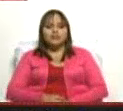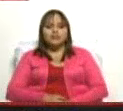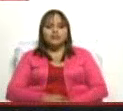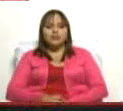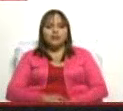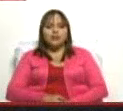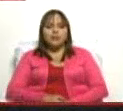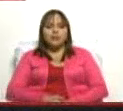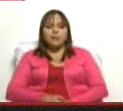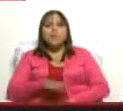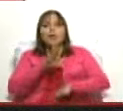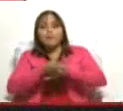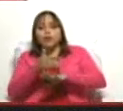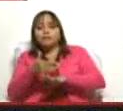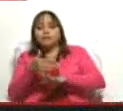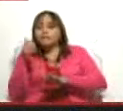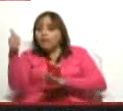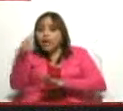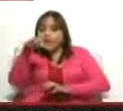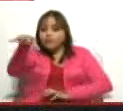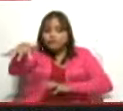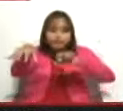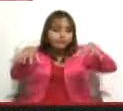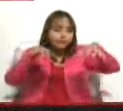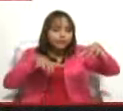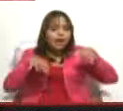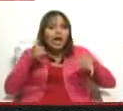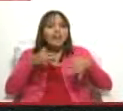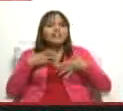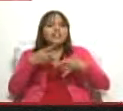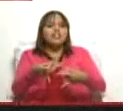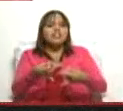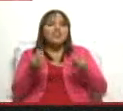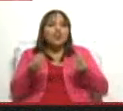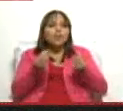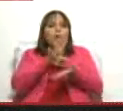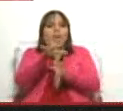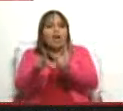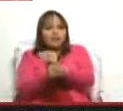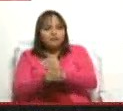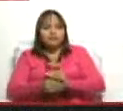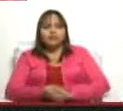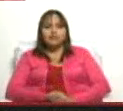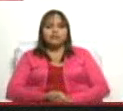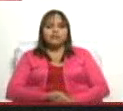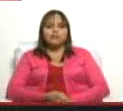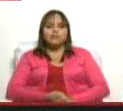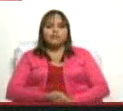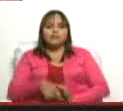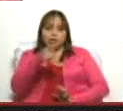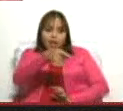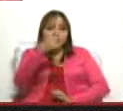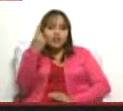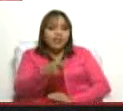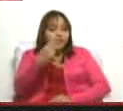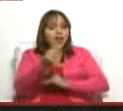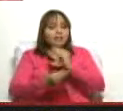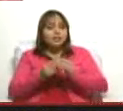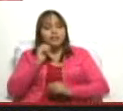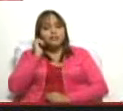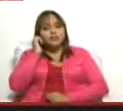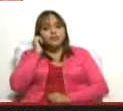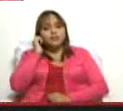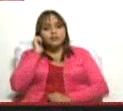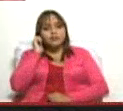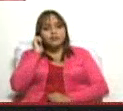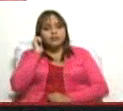Porque cada sector de Venezuela tiene sus propios intereses y cómo manejarlo. Y eso hay que hacerlo de